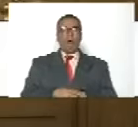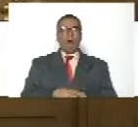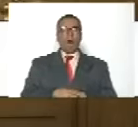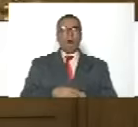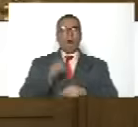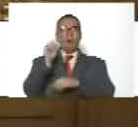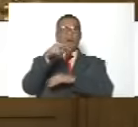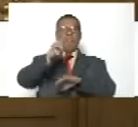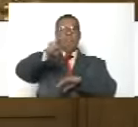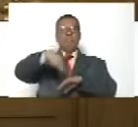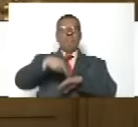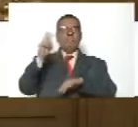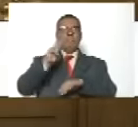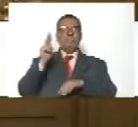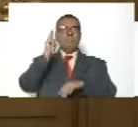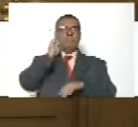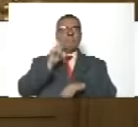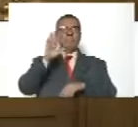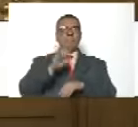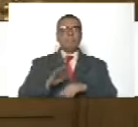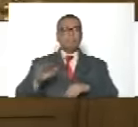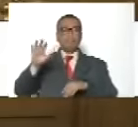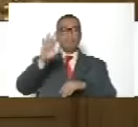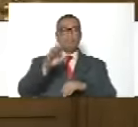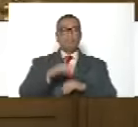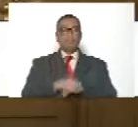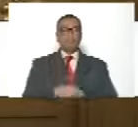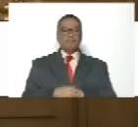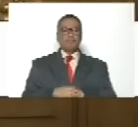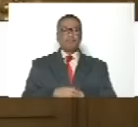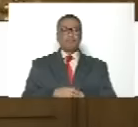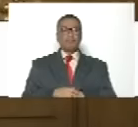La Asamblea Nacional de la República Bolivariana de Venezuela